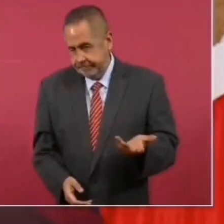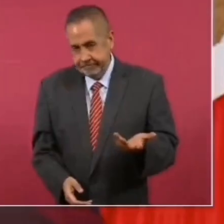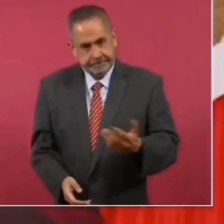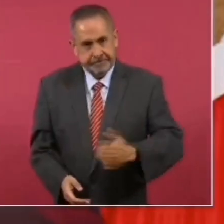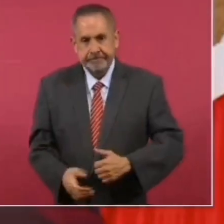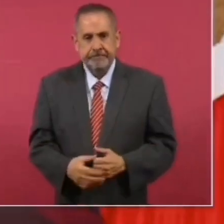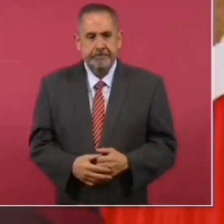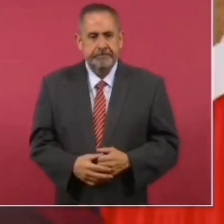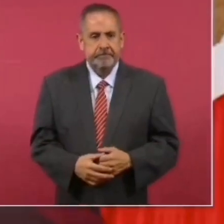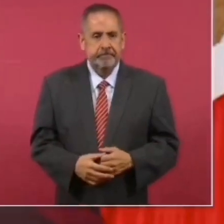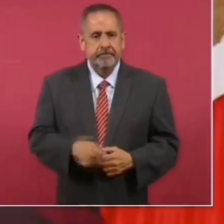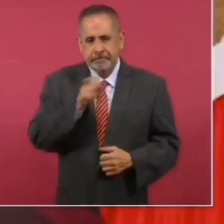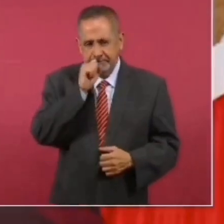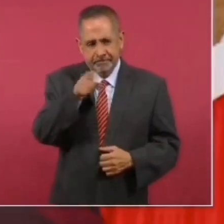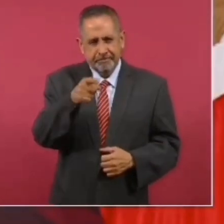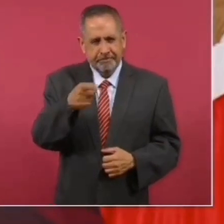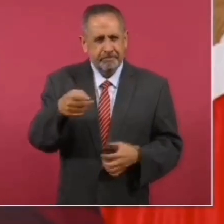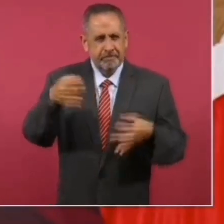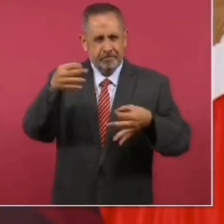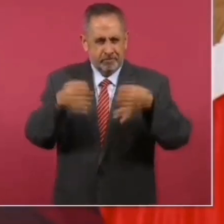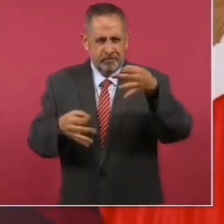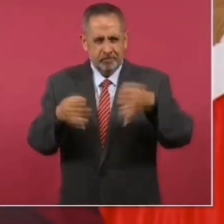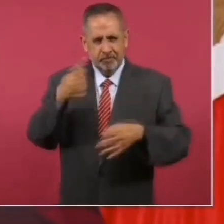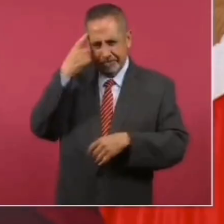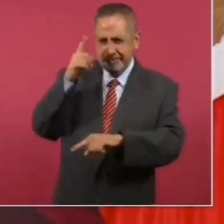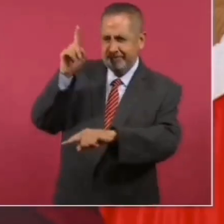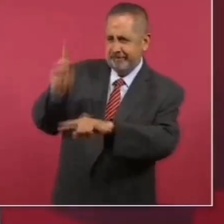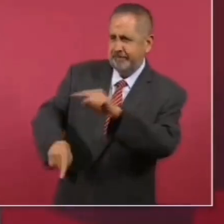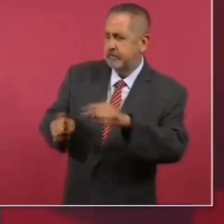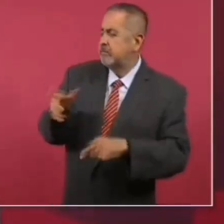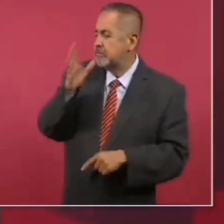cuando estaba el juicio de excomunión,